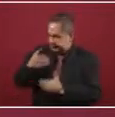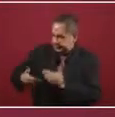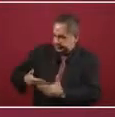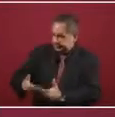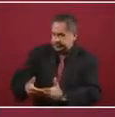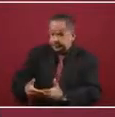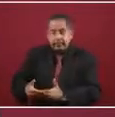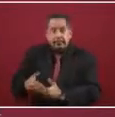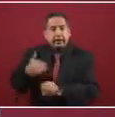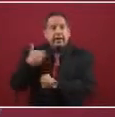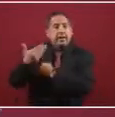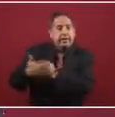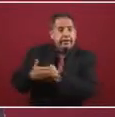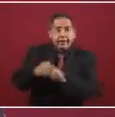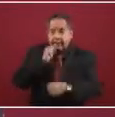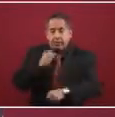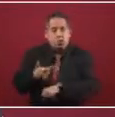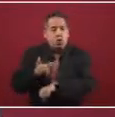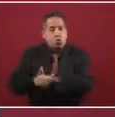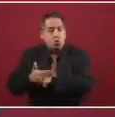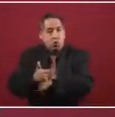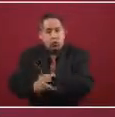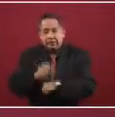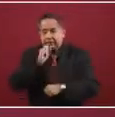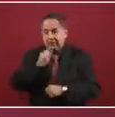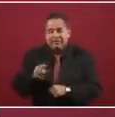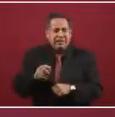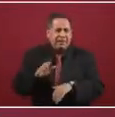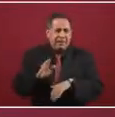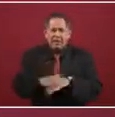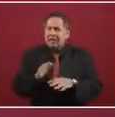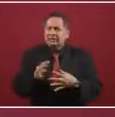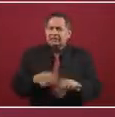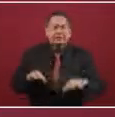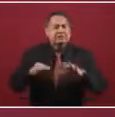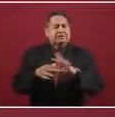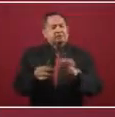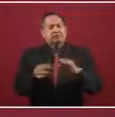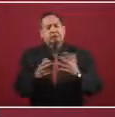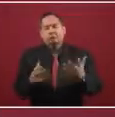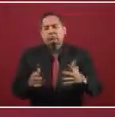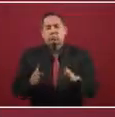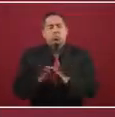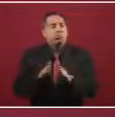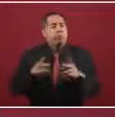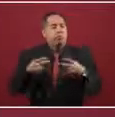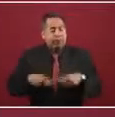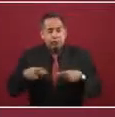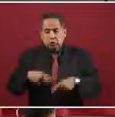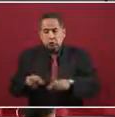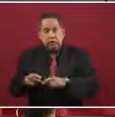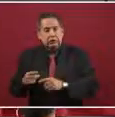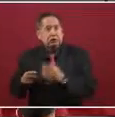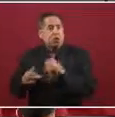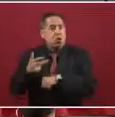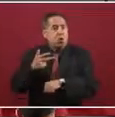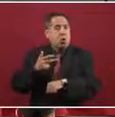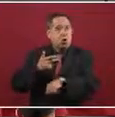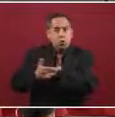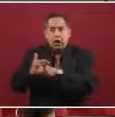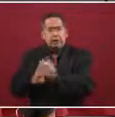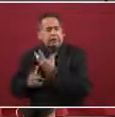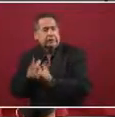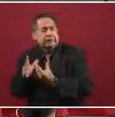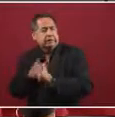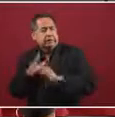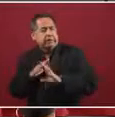lo será también en Honduras. Honduras es el país que está enviando más personas a México y a los Estados Unidos el día de